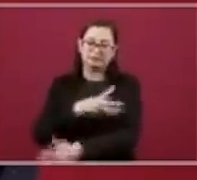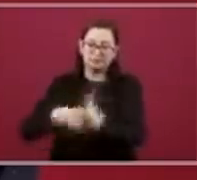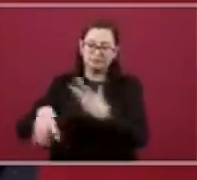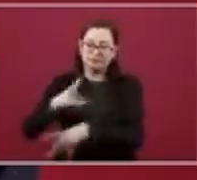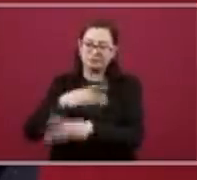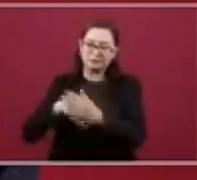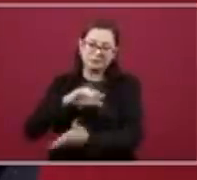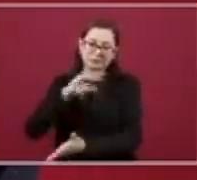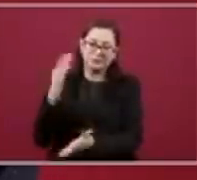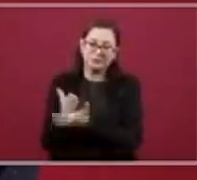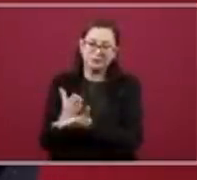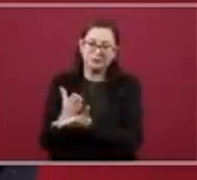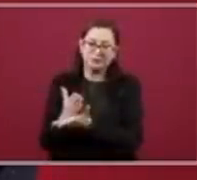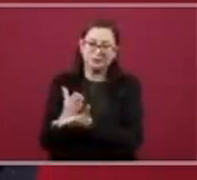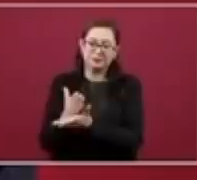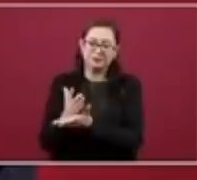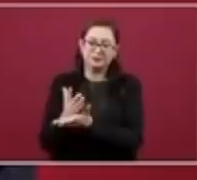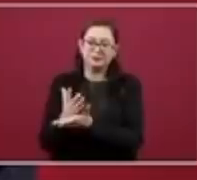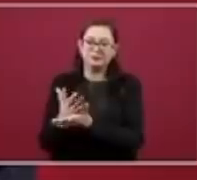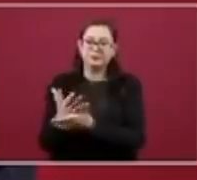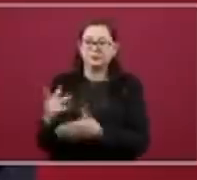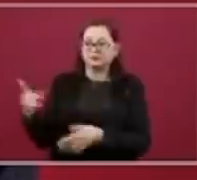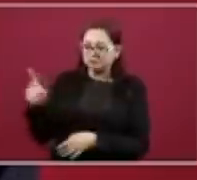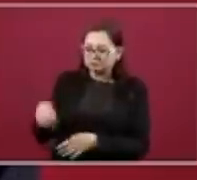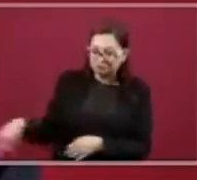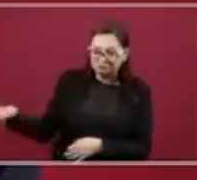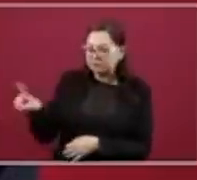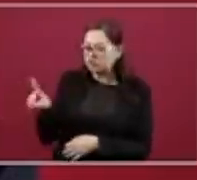los opositores que